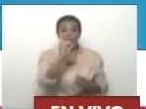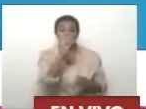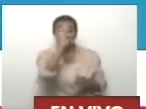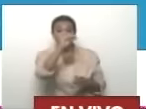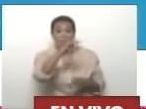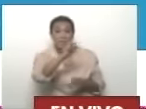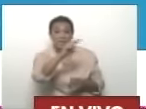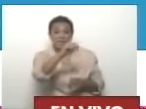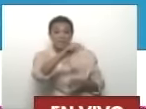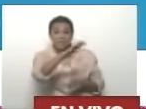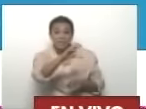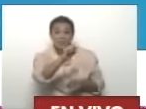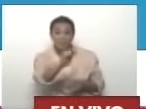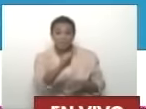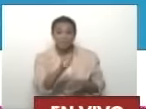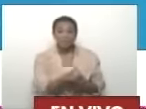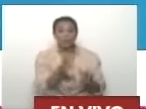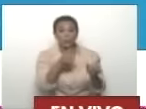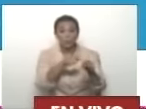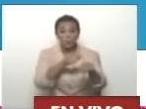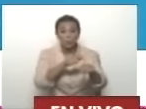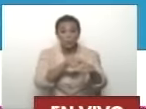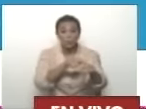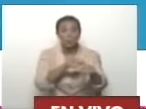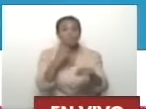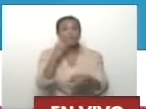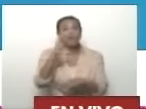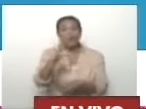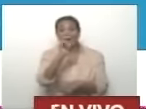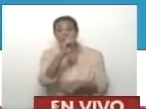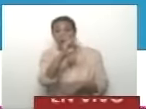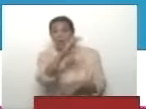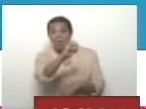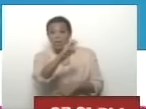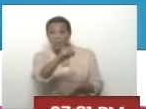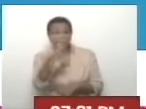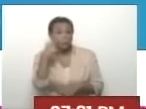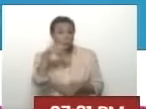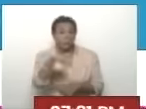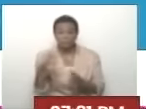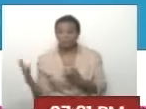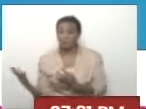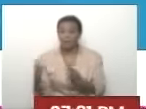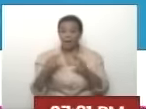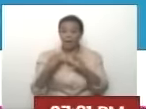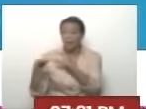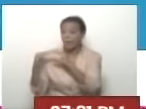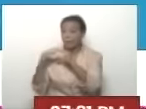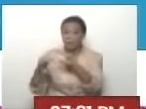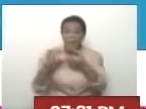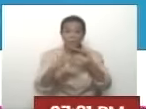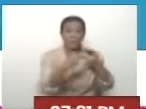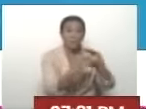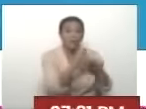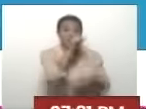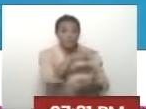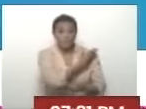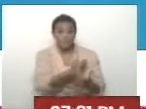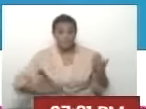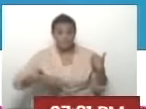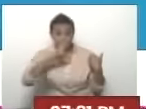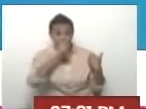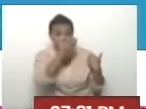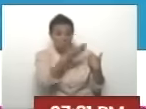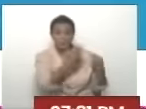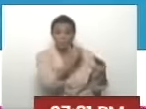que a la vez es presidente pro tempore de CARICOM. Yo me activé bastante fuerte viernes y sábado.